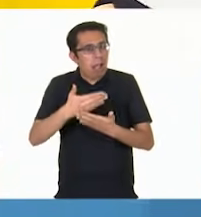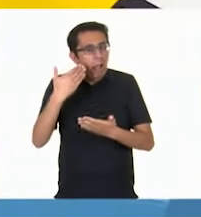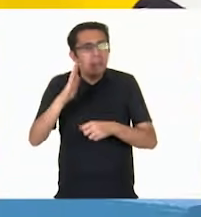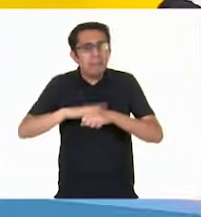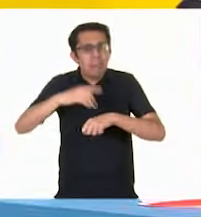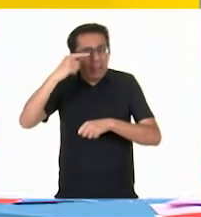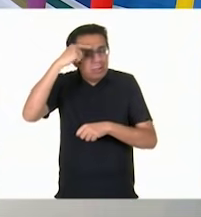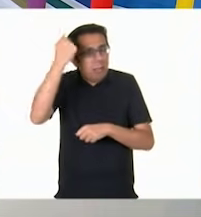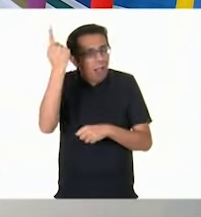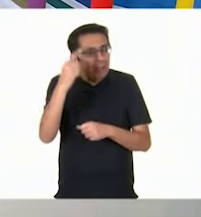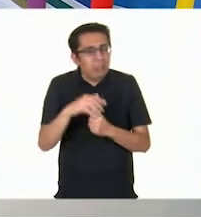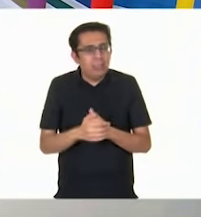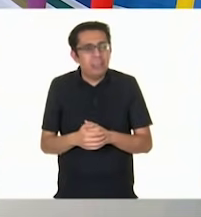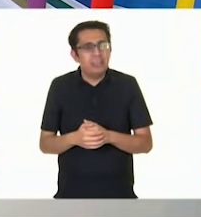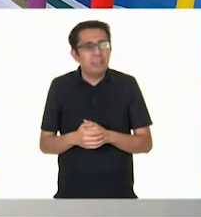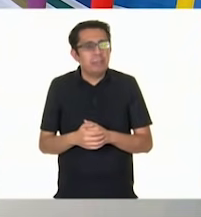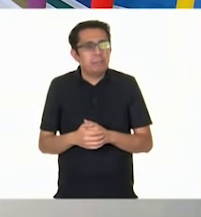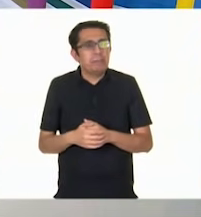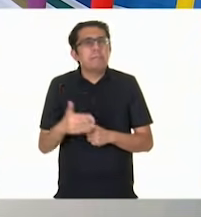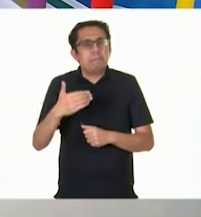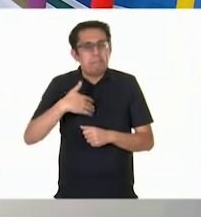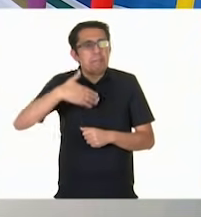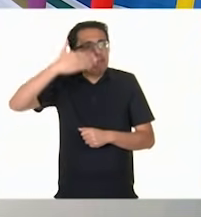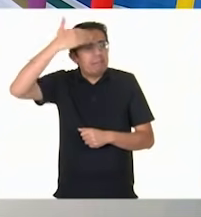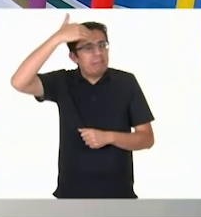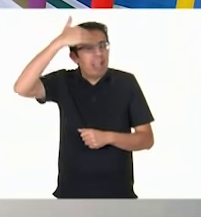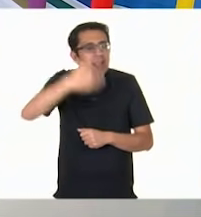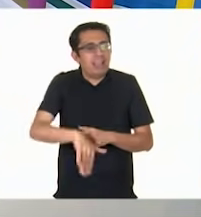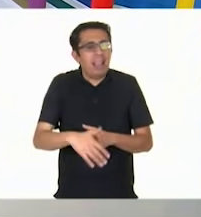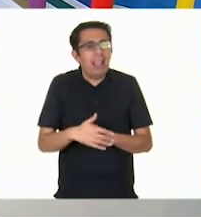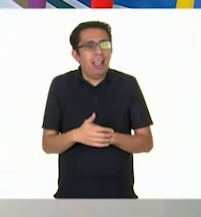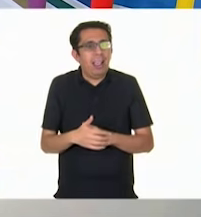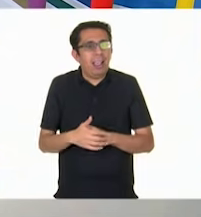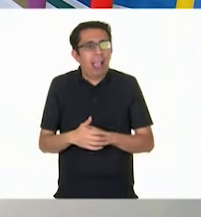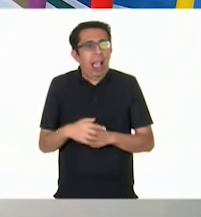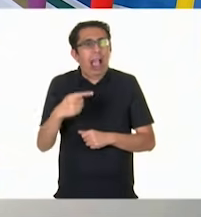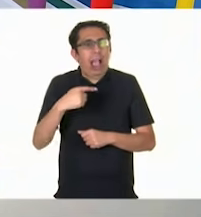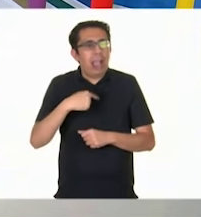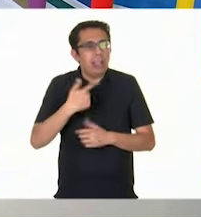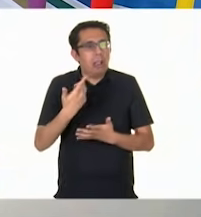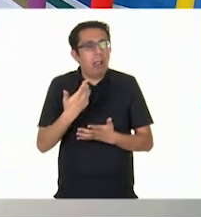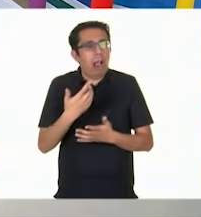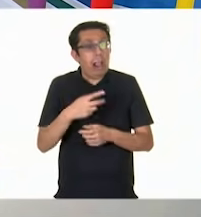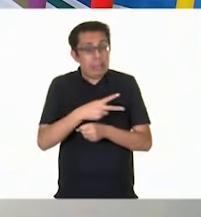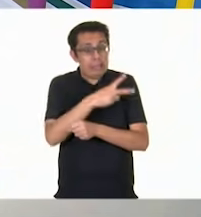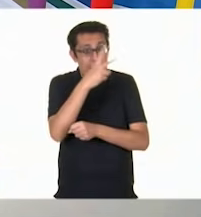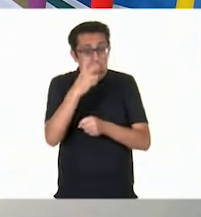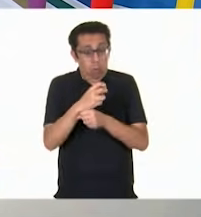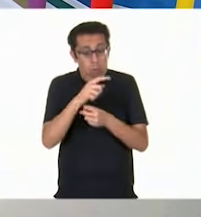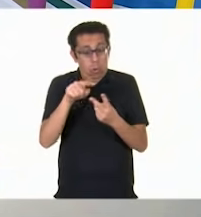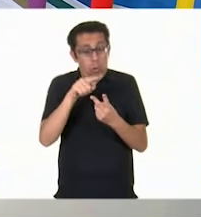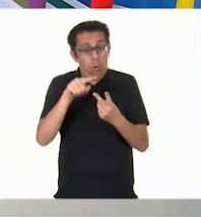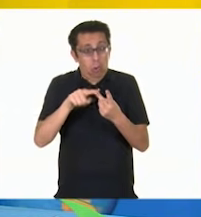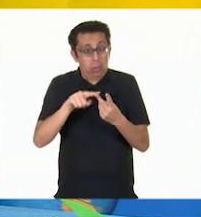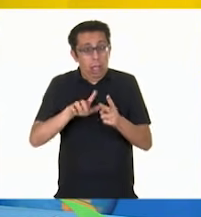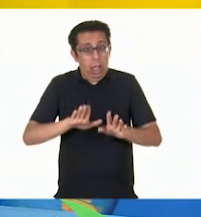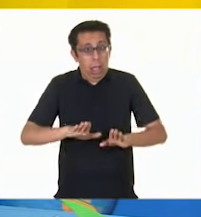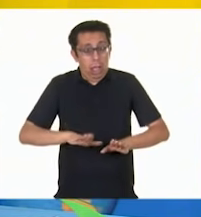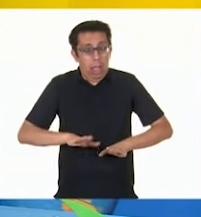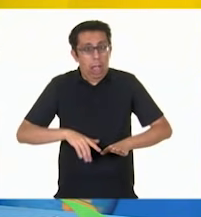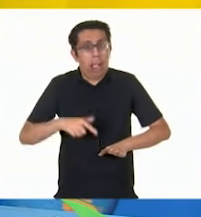facilita. Ya sé. Tomar en cuenta la segunda característica que nos dan de la figura.